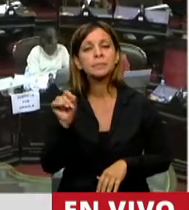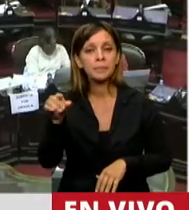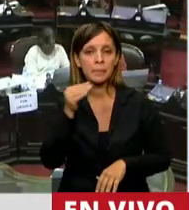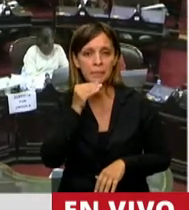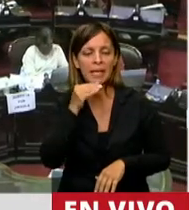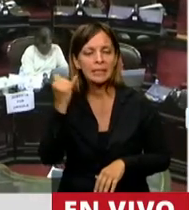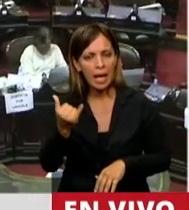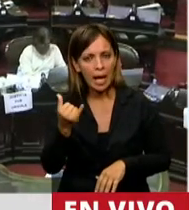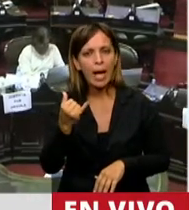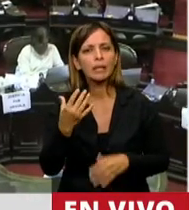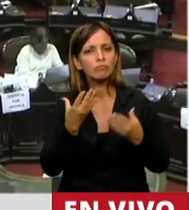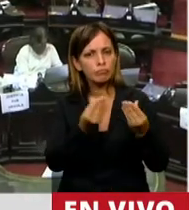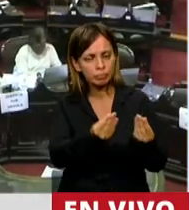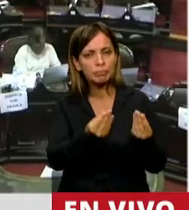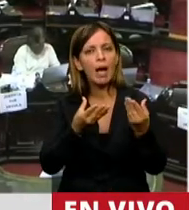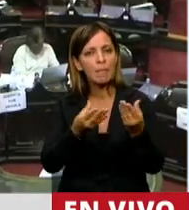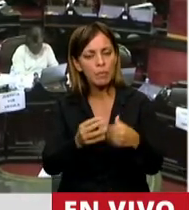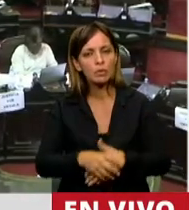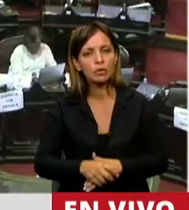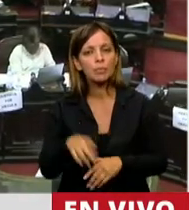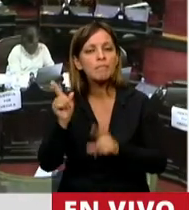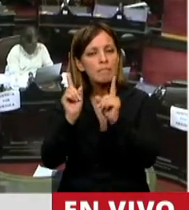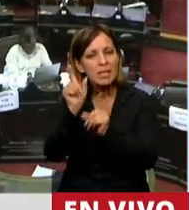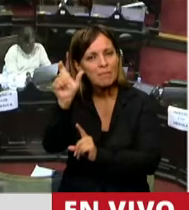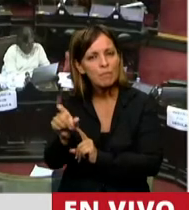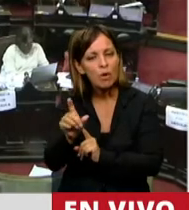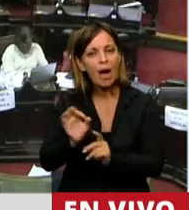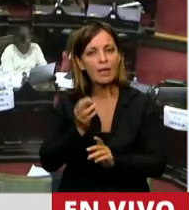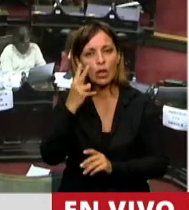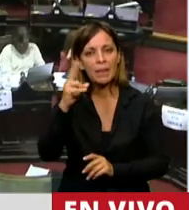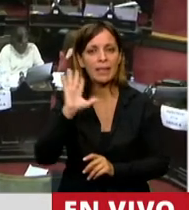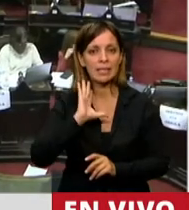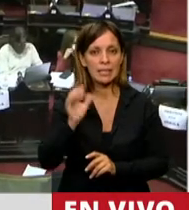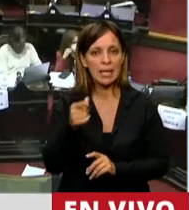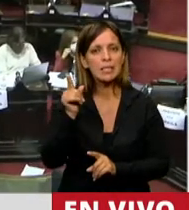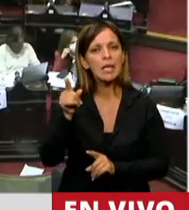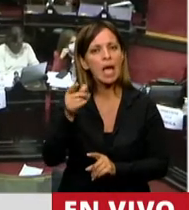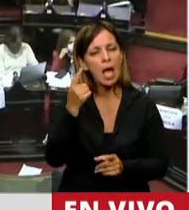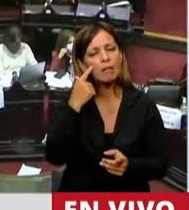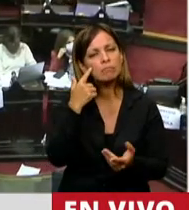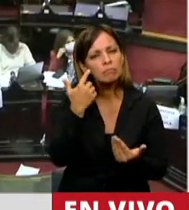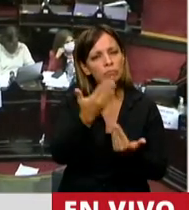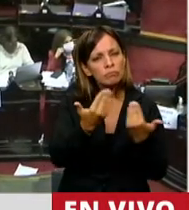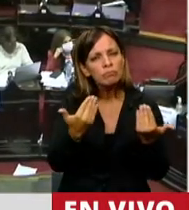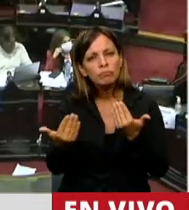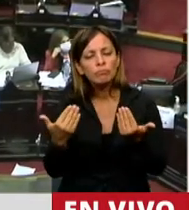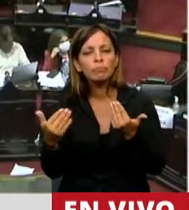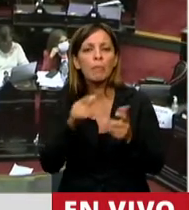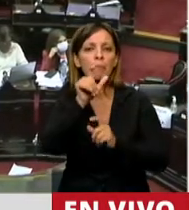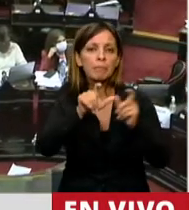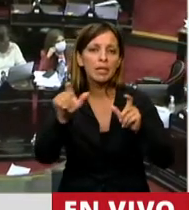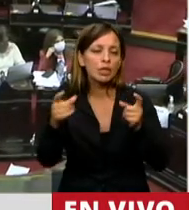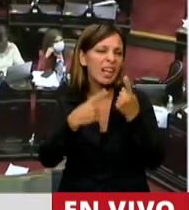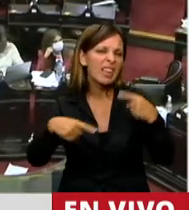porque sé que fue él el que escuchó en el año 2016, en octubre del 2016, cuando las víctimas de